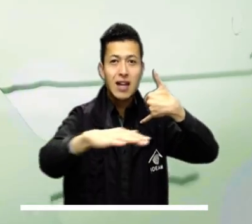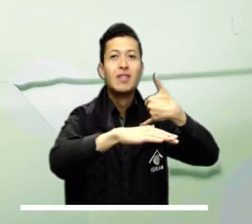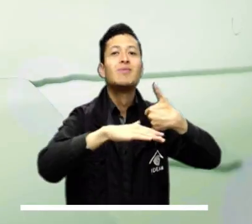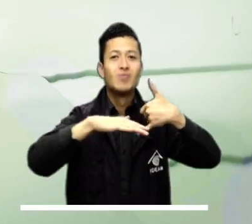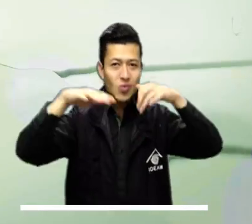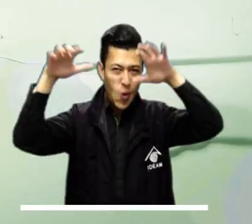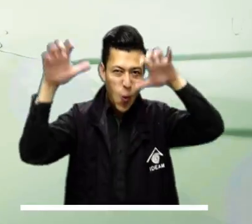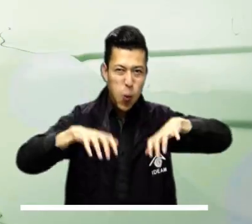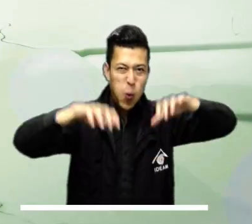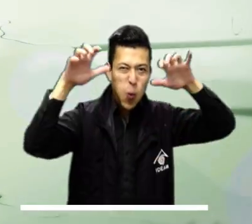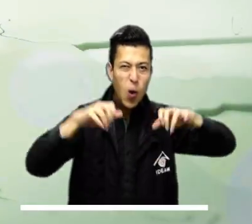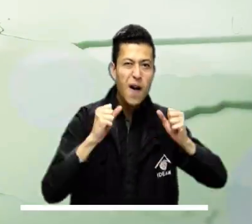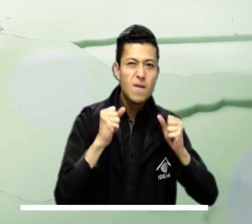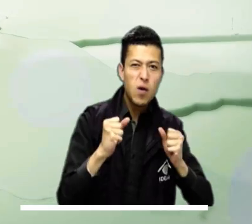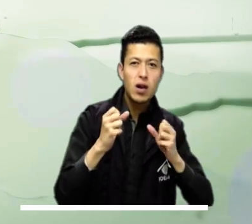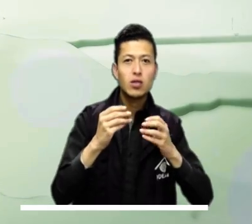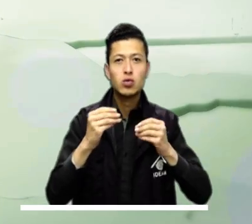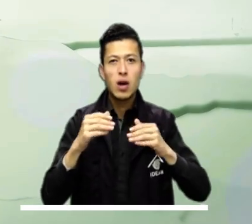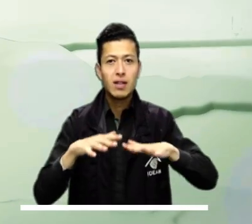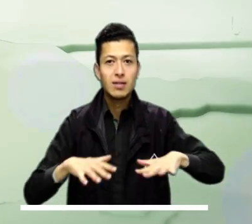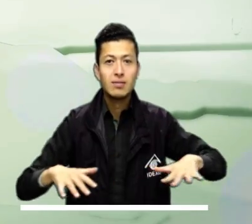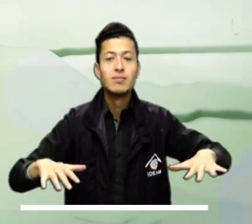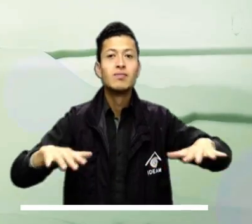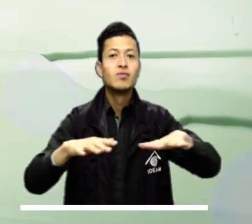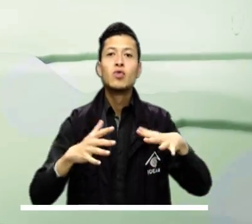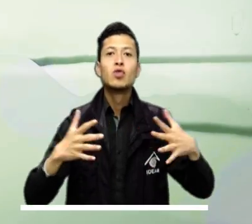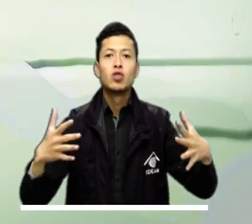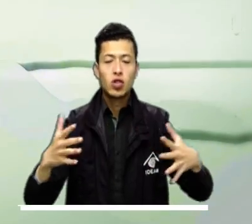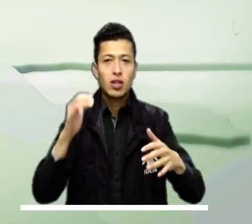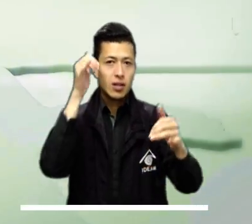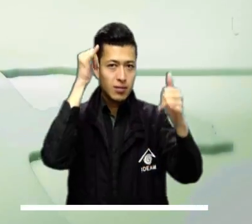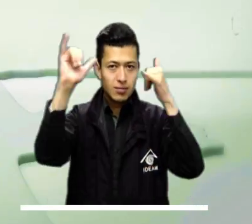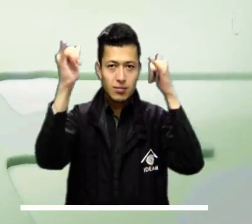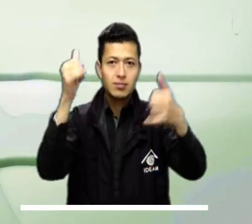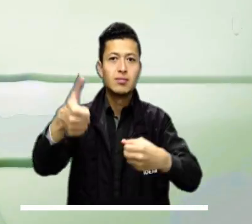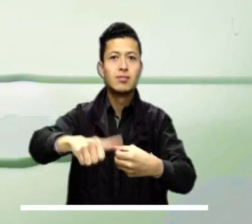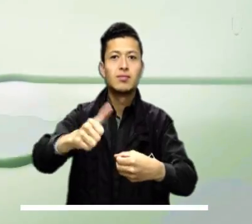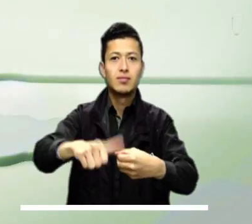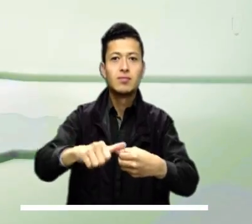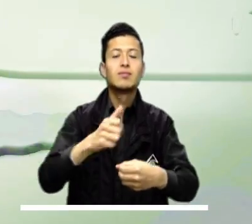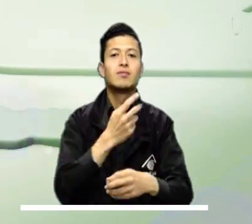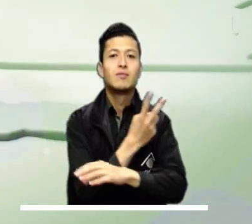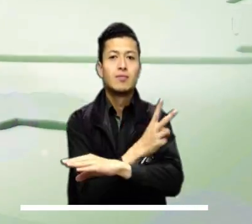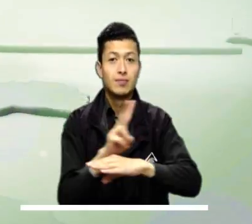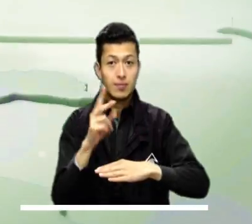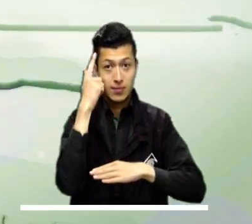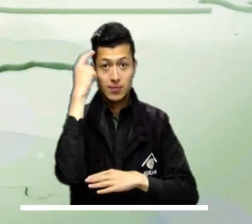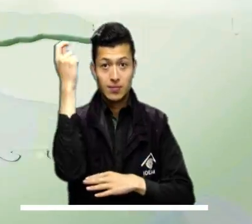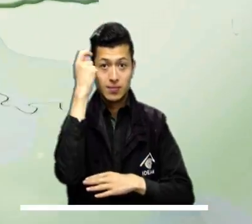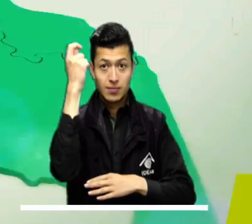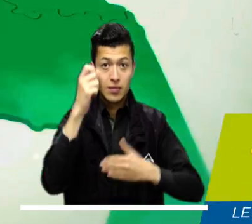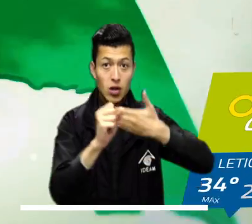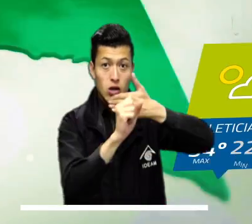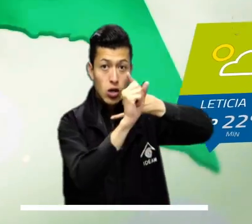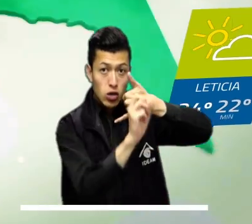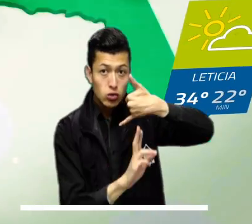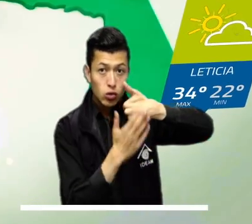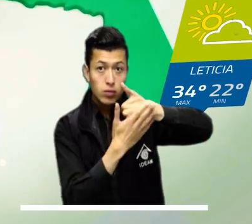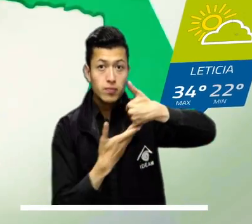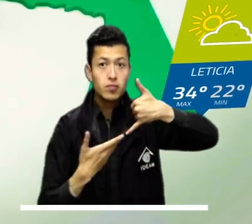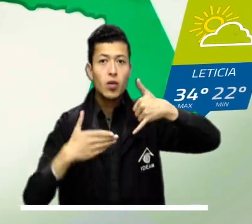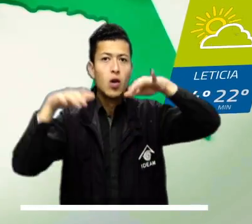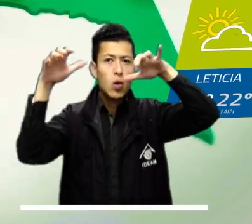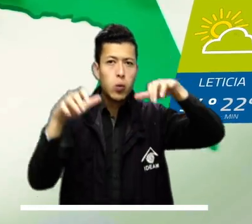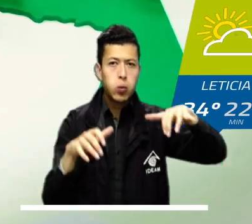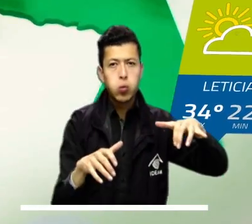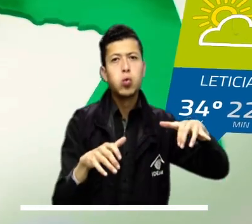presentarán lluvias entre moderadas y fuertes, especialmente en Arauca, Casanare, Vichada y Meta. El sur del país estará cubierto